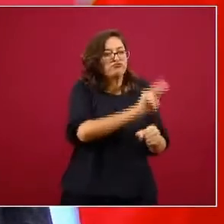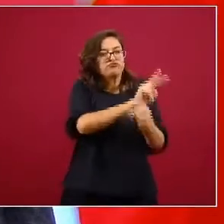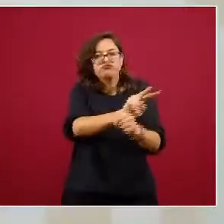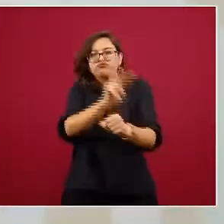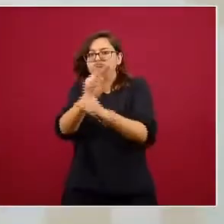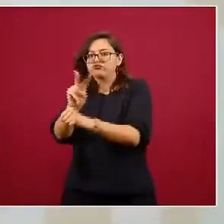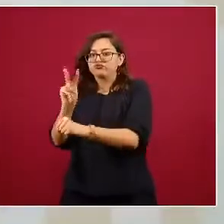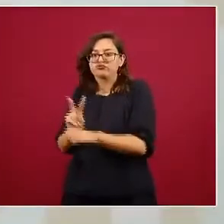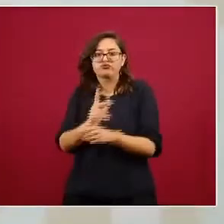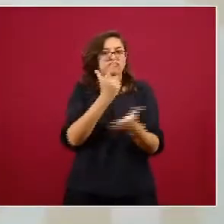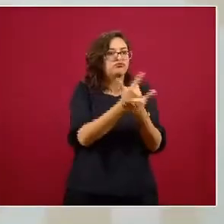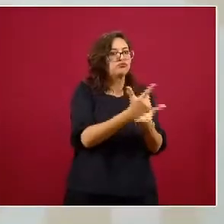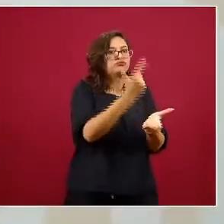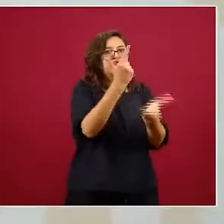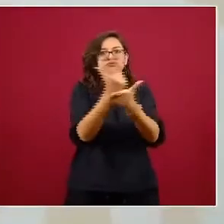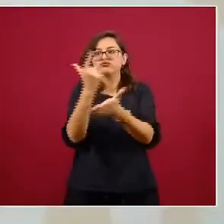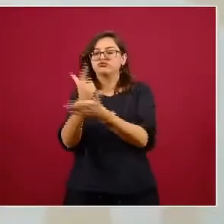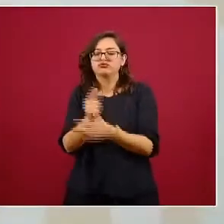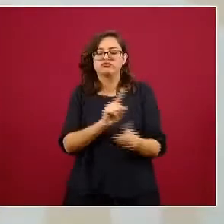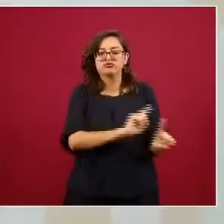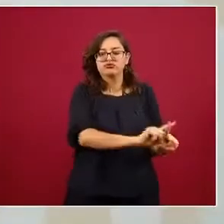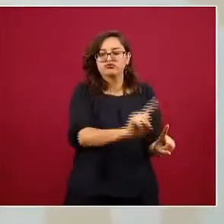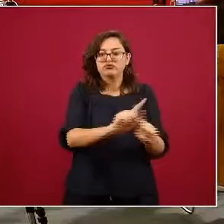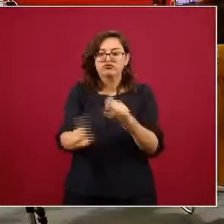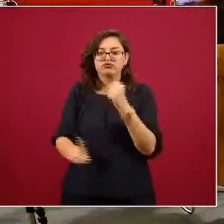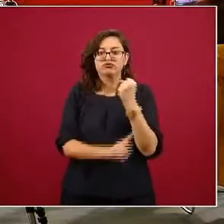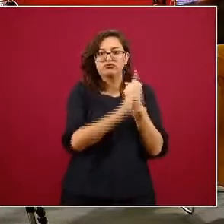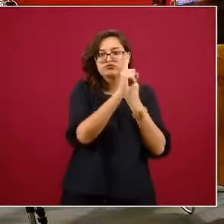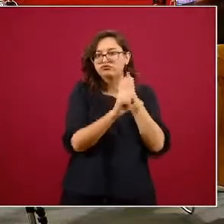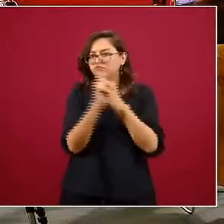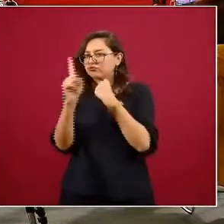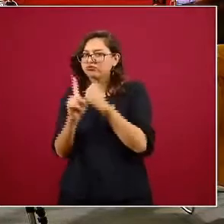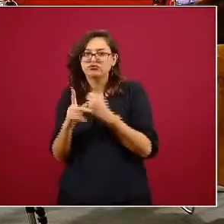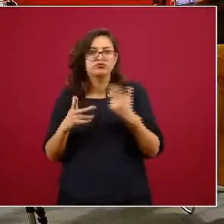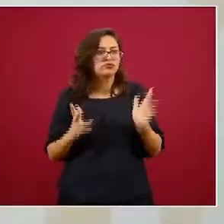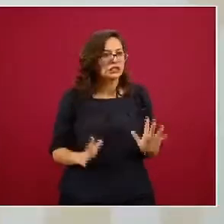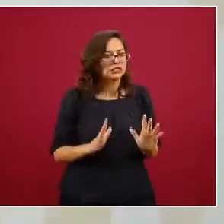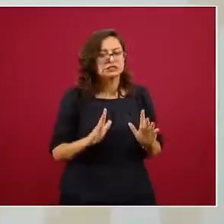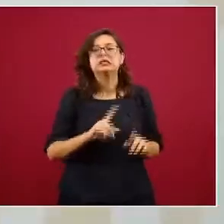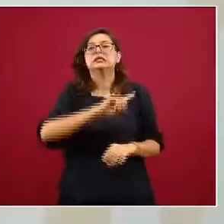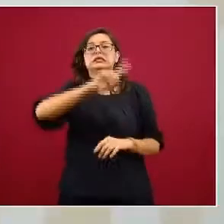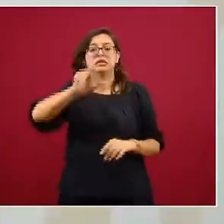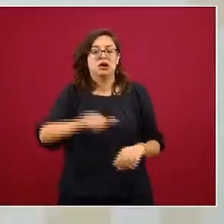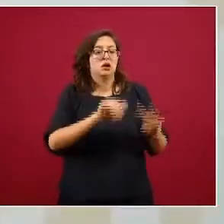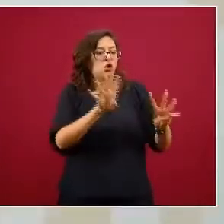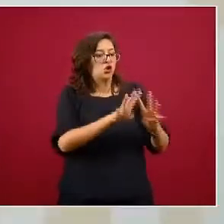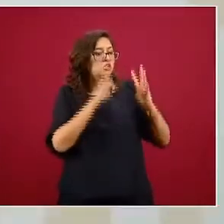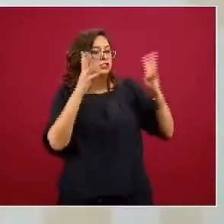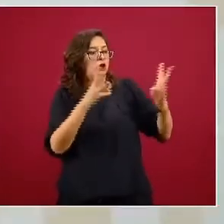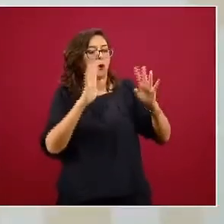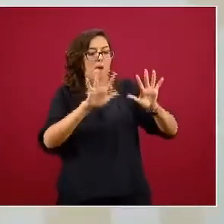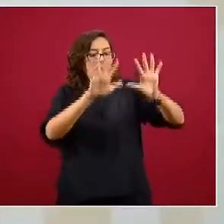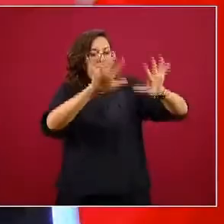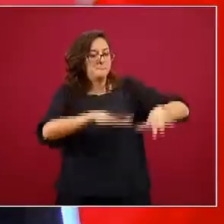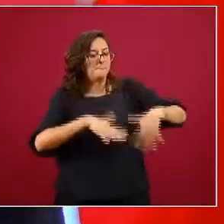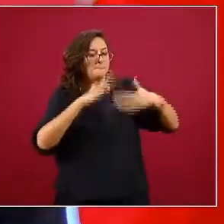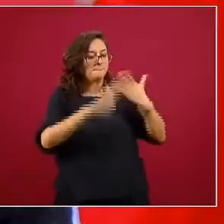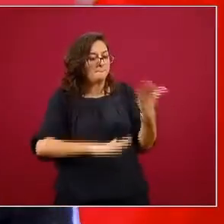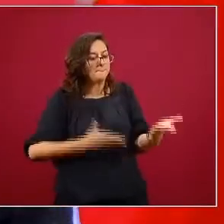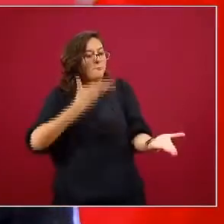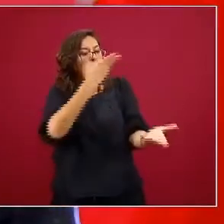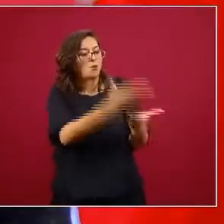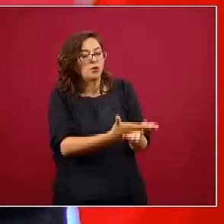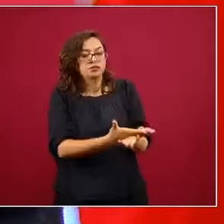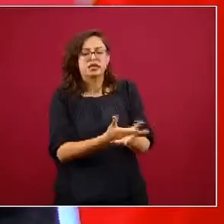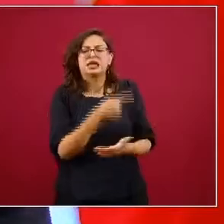de riesgos a través del semáforo, hacer la propuesta al Pleno del Consejo Nacional de Salud. En ese Pleno